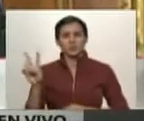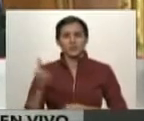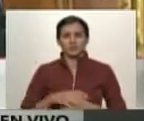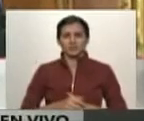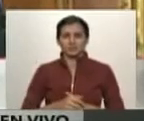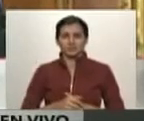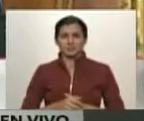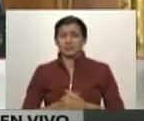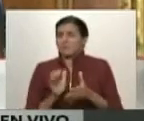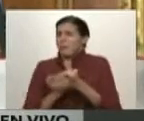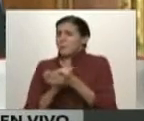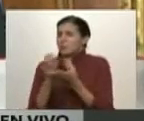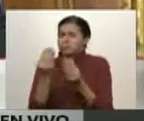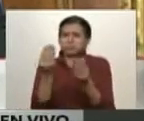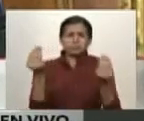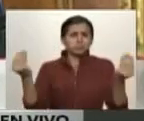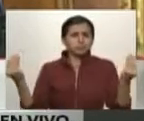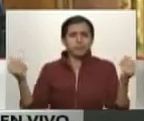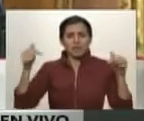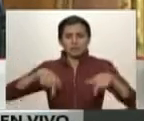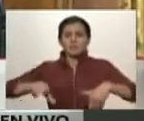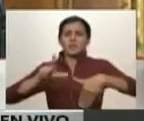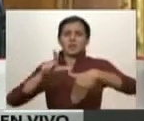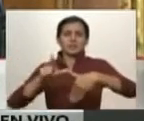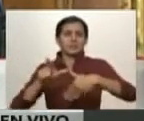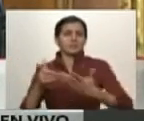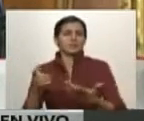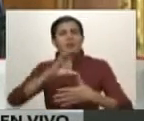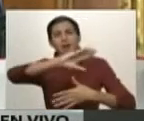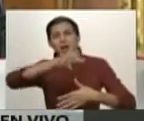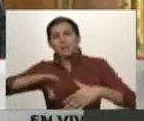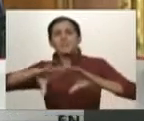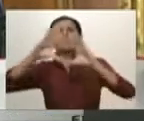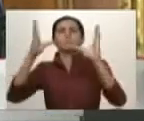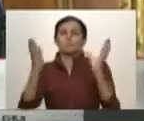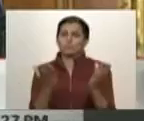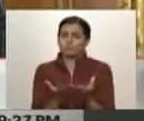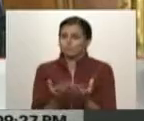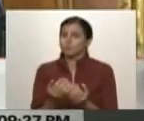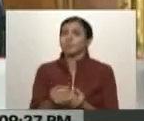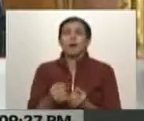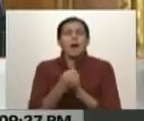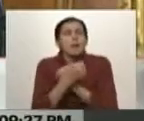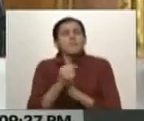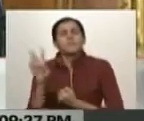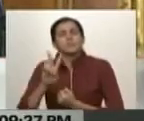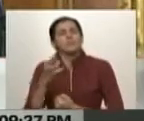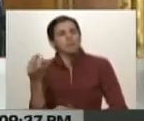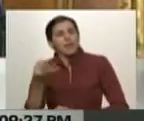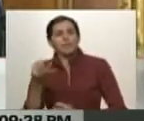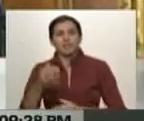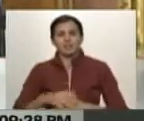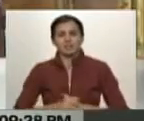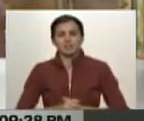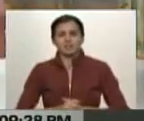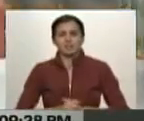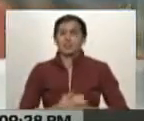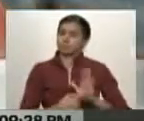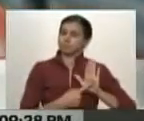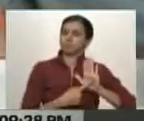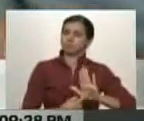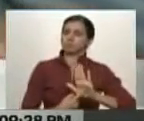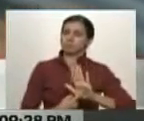tantos amigos y amigas en américa latina y el caribe y en el mundo que nos aman de veras y demos un ejemplo